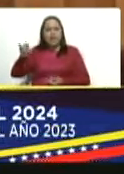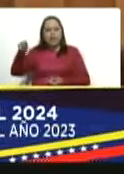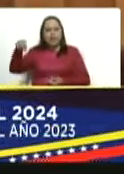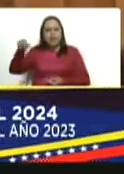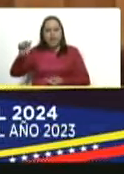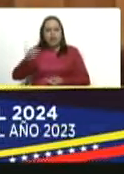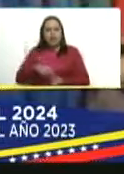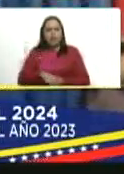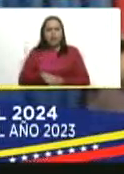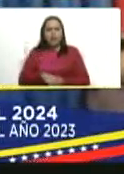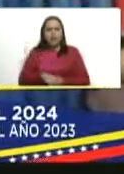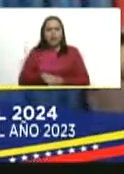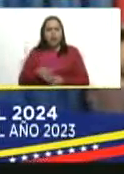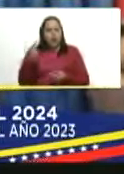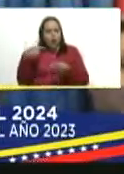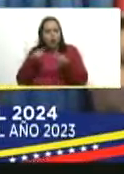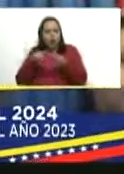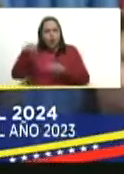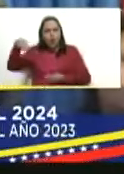Molina,